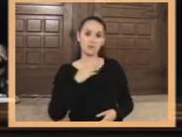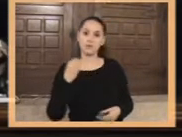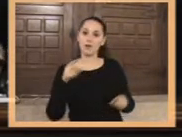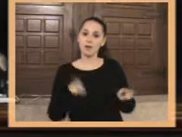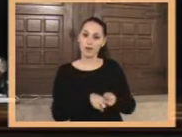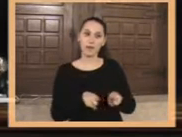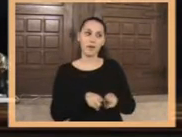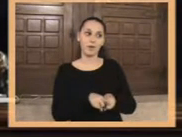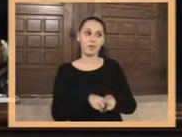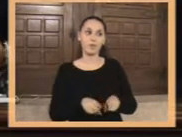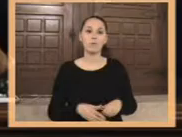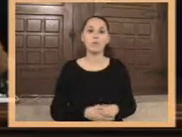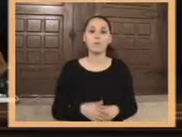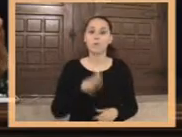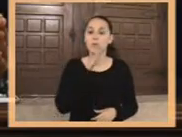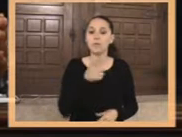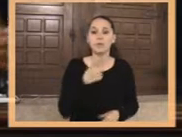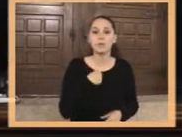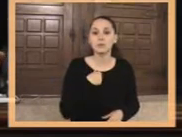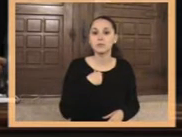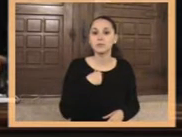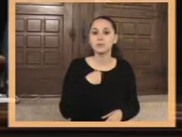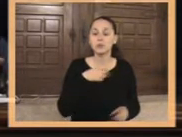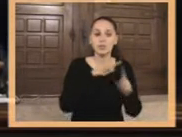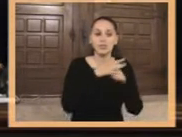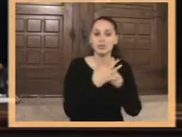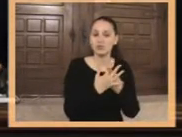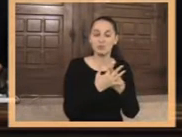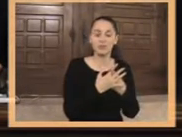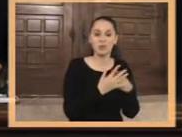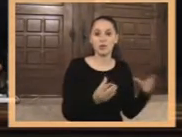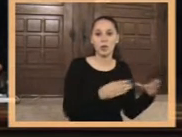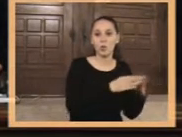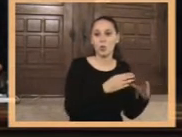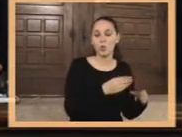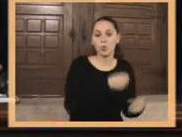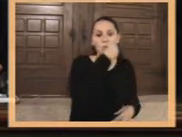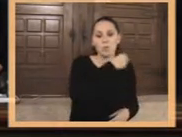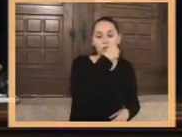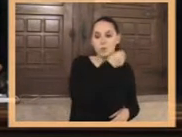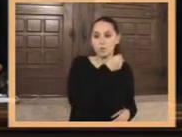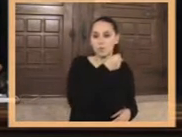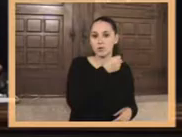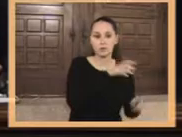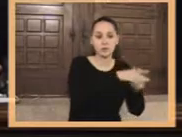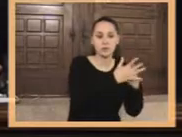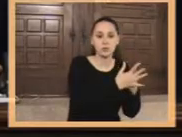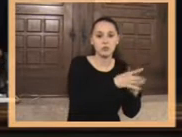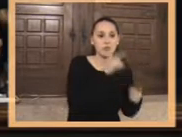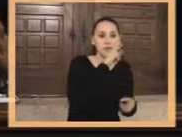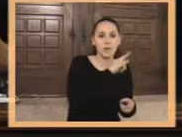porque en ningún momento yo he hecho alusión a situaciones muy comprometidas de su partido en esta ciudad durante las últimas